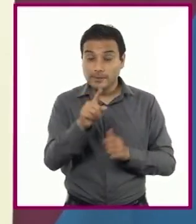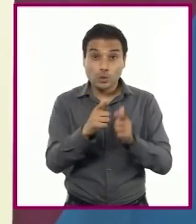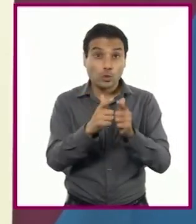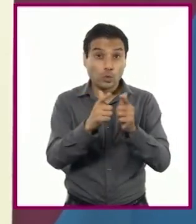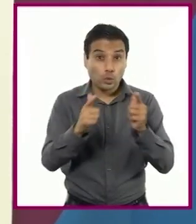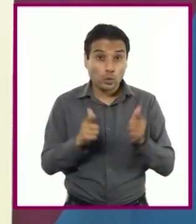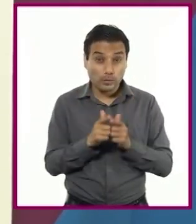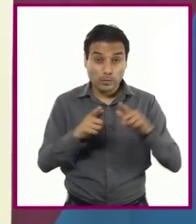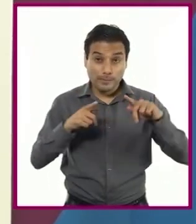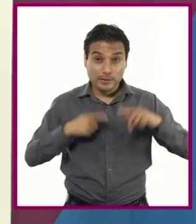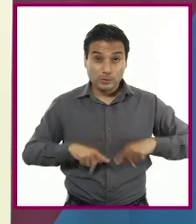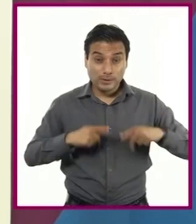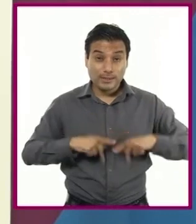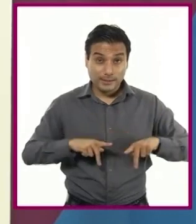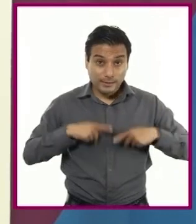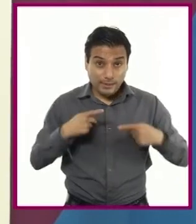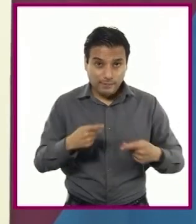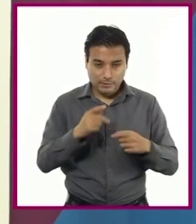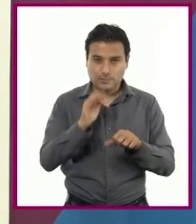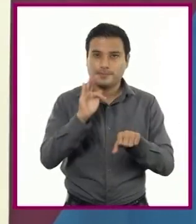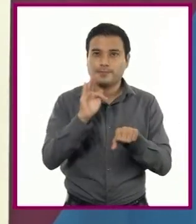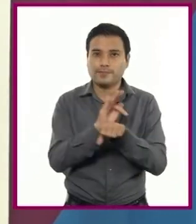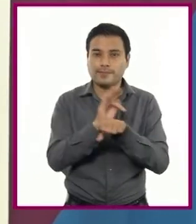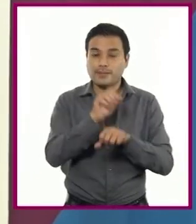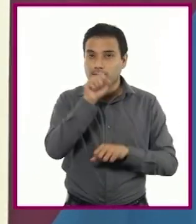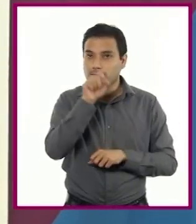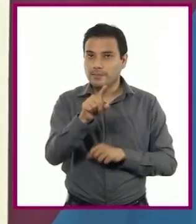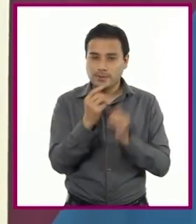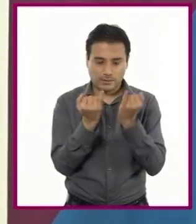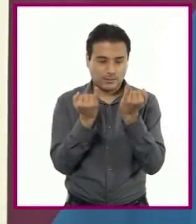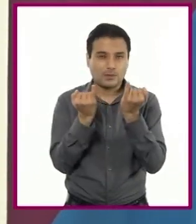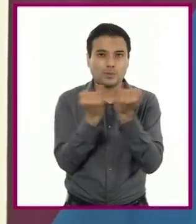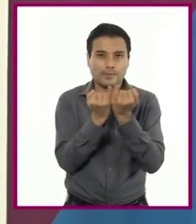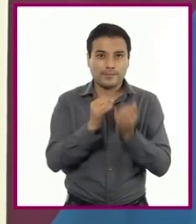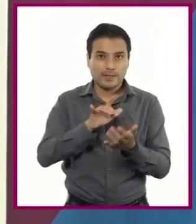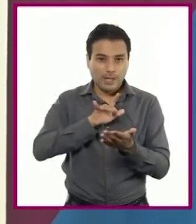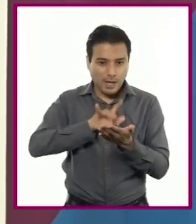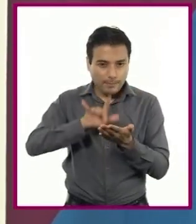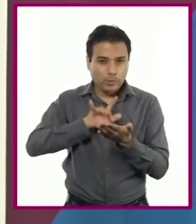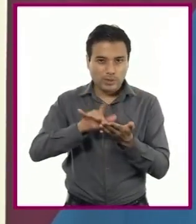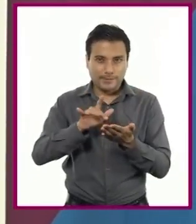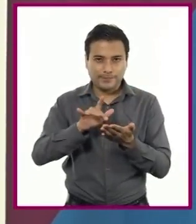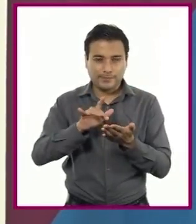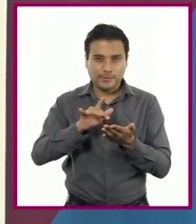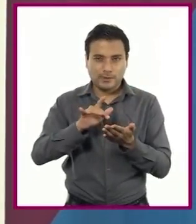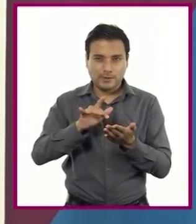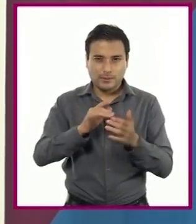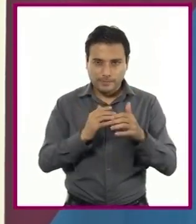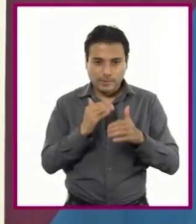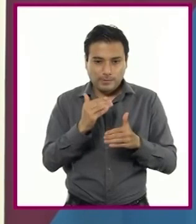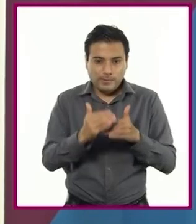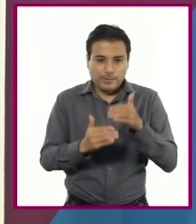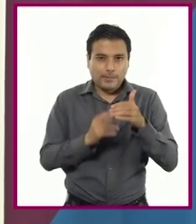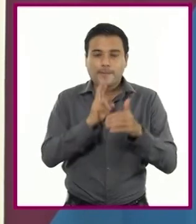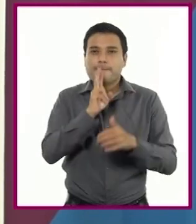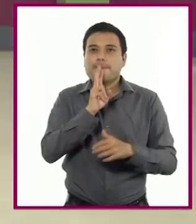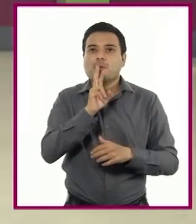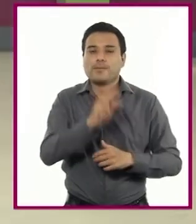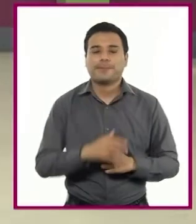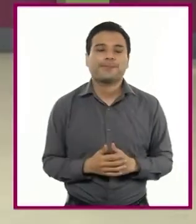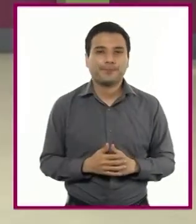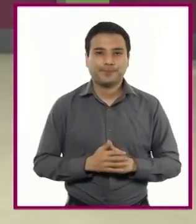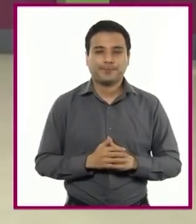población más vulnerable, así como apoyar la recuperación de las zonas que habían sido devastadas.